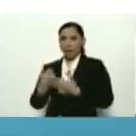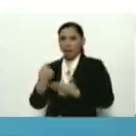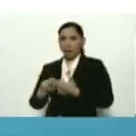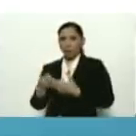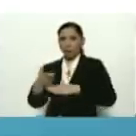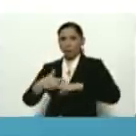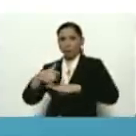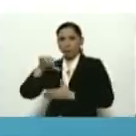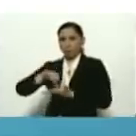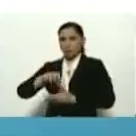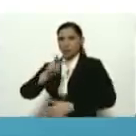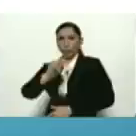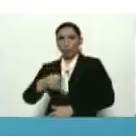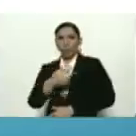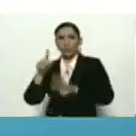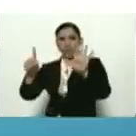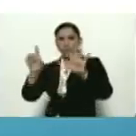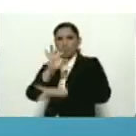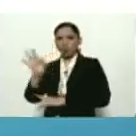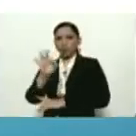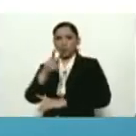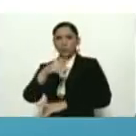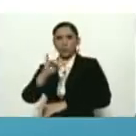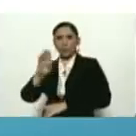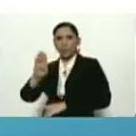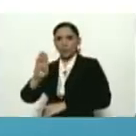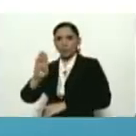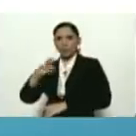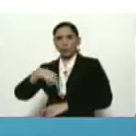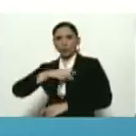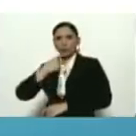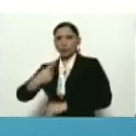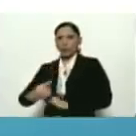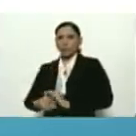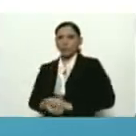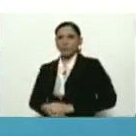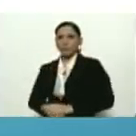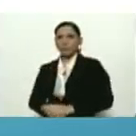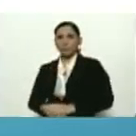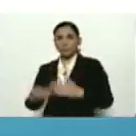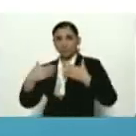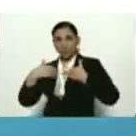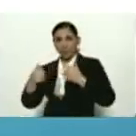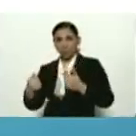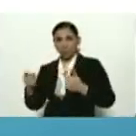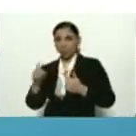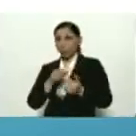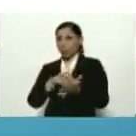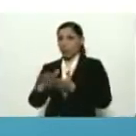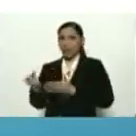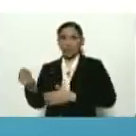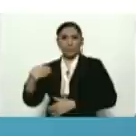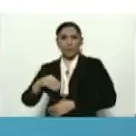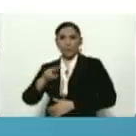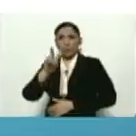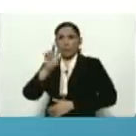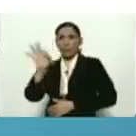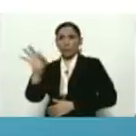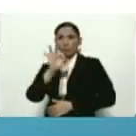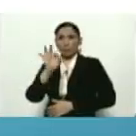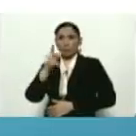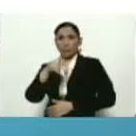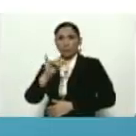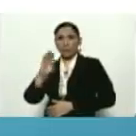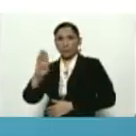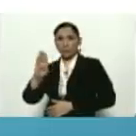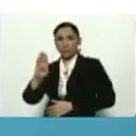es 2,6% del PIB. Y ya dijimos que la salud no se gasta más allá del 2% del PIB. Así